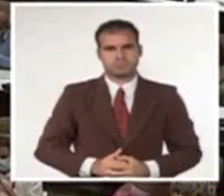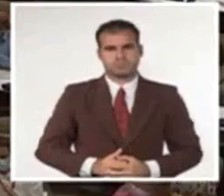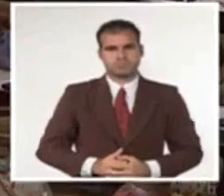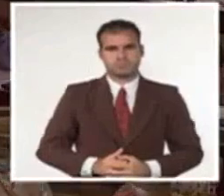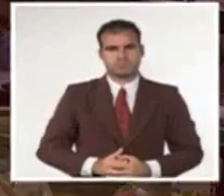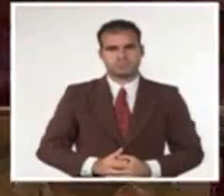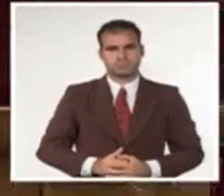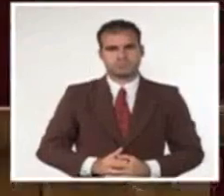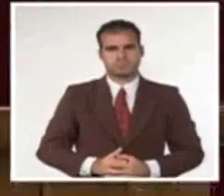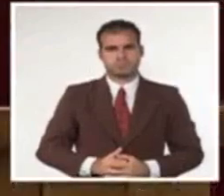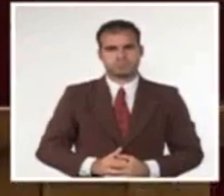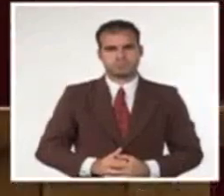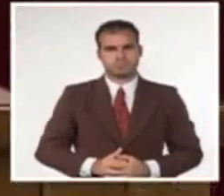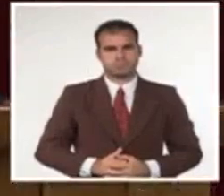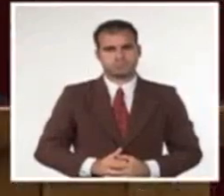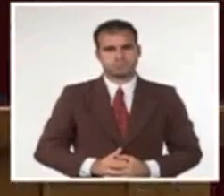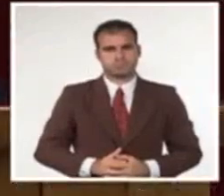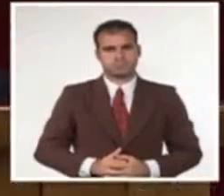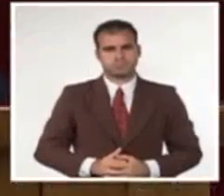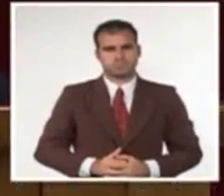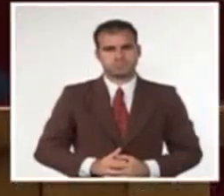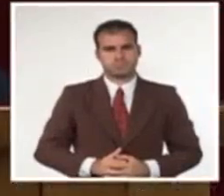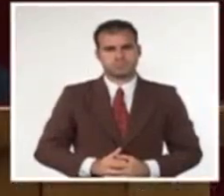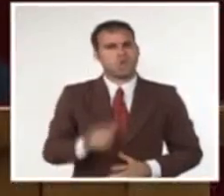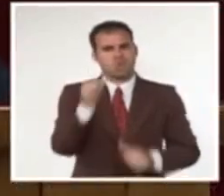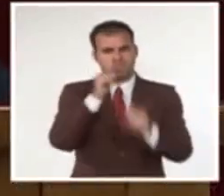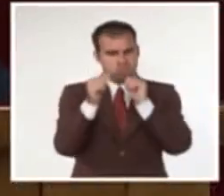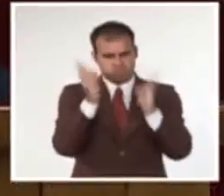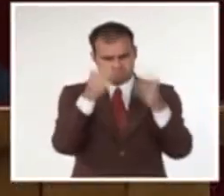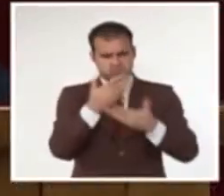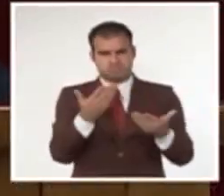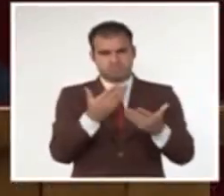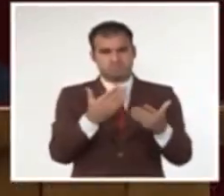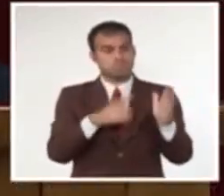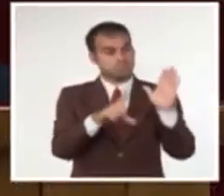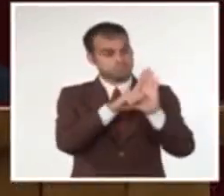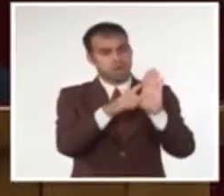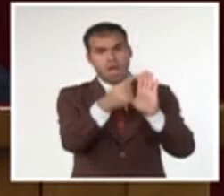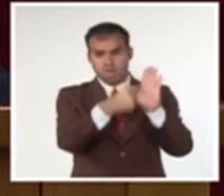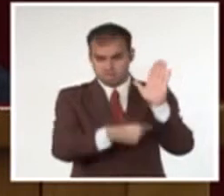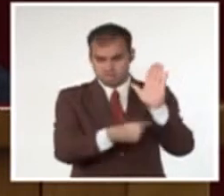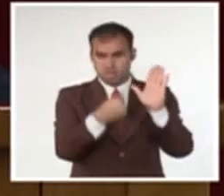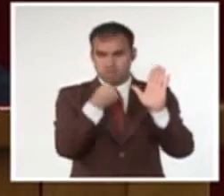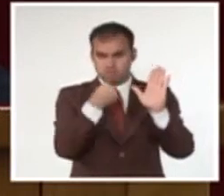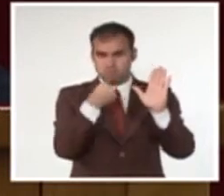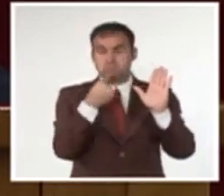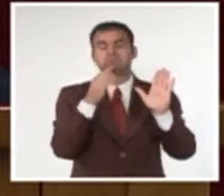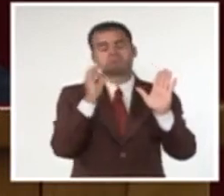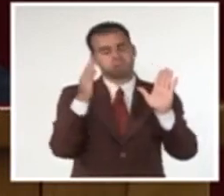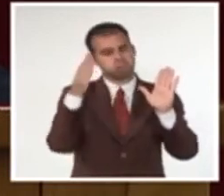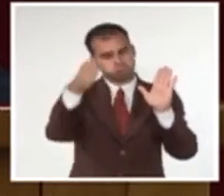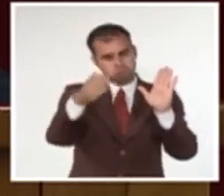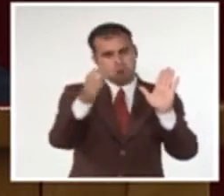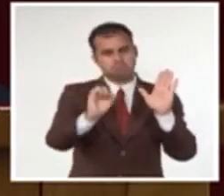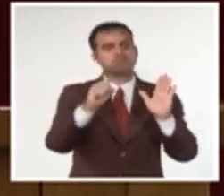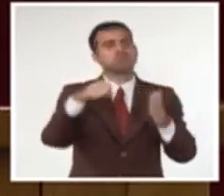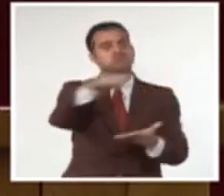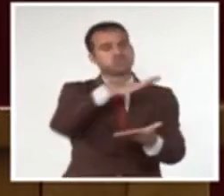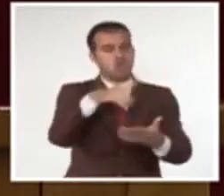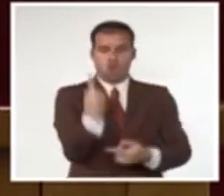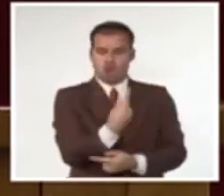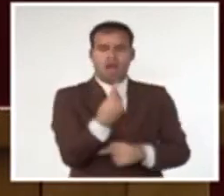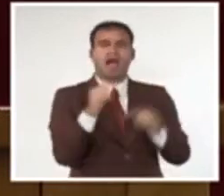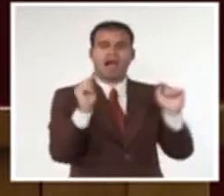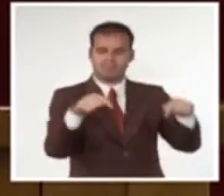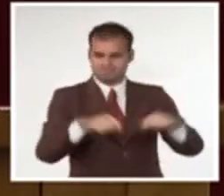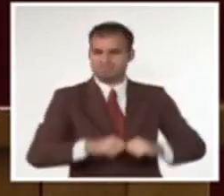Sin dudas, estamos ante un texto que proyecta el presente y el futuro de la sociedad que somos y en